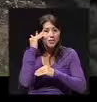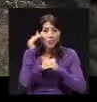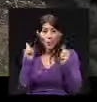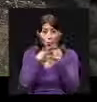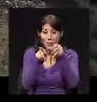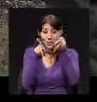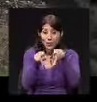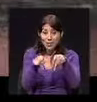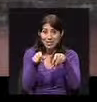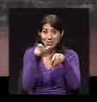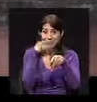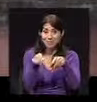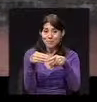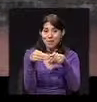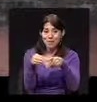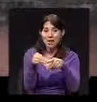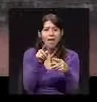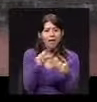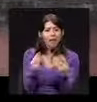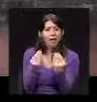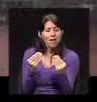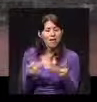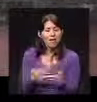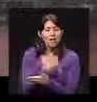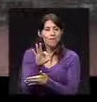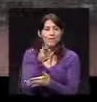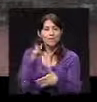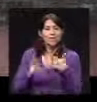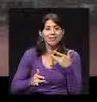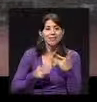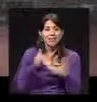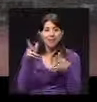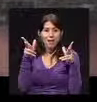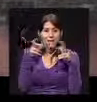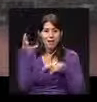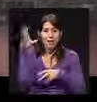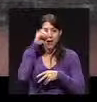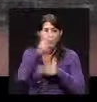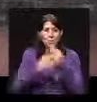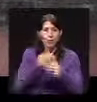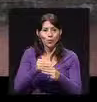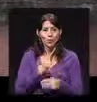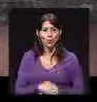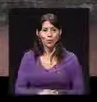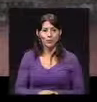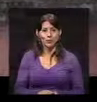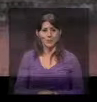mano de los protagonistas, quienes nos enseñan nuevas formas de sentir y percibir el mundo.